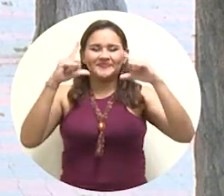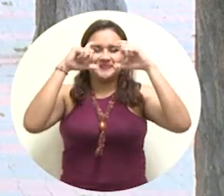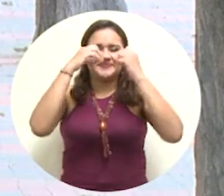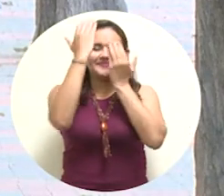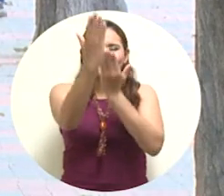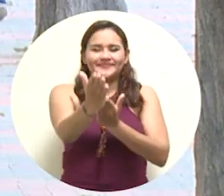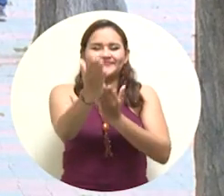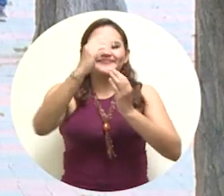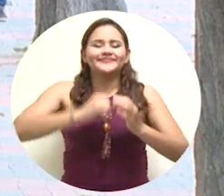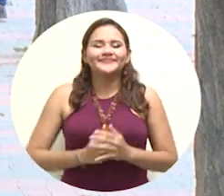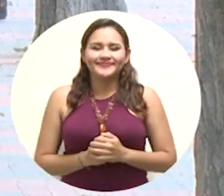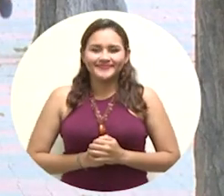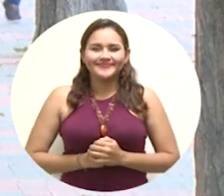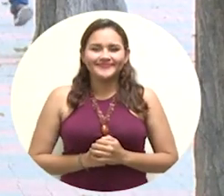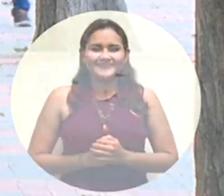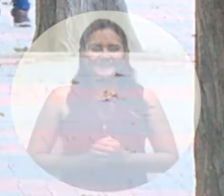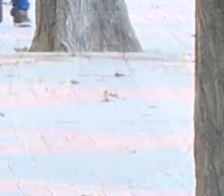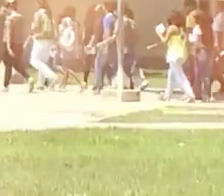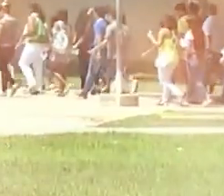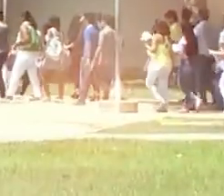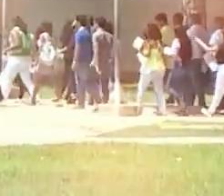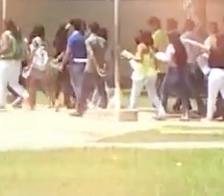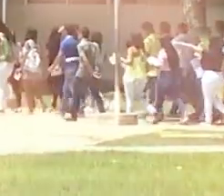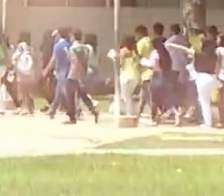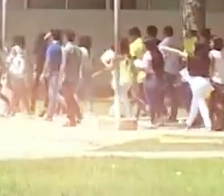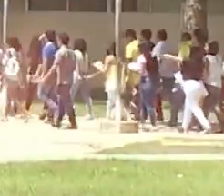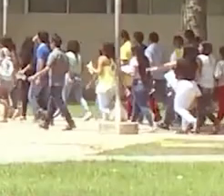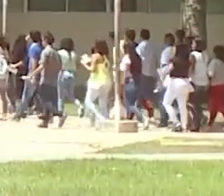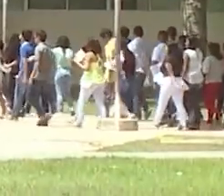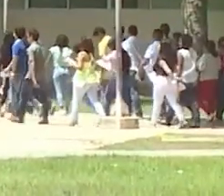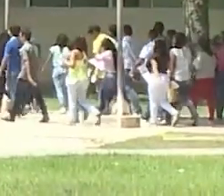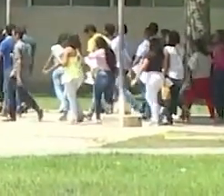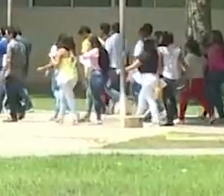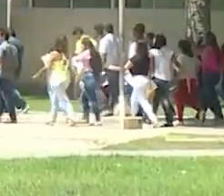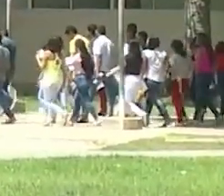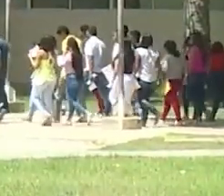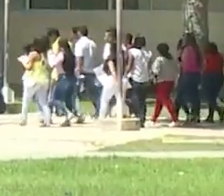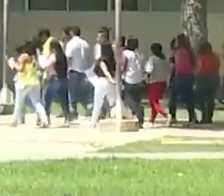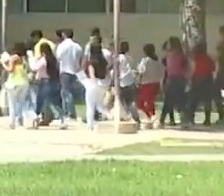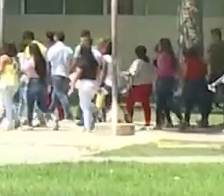es nuestra imagen de la semana. Más incluyente e innovadora.